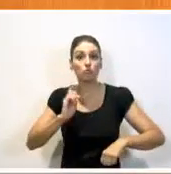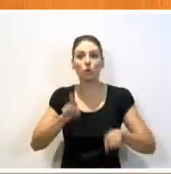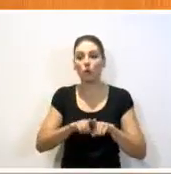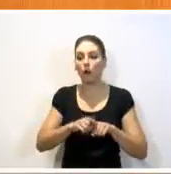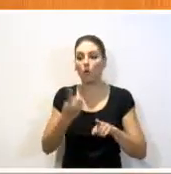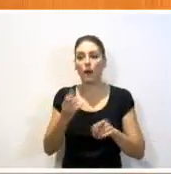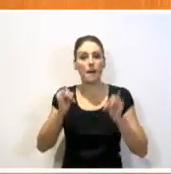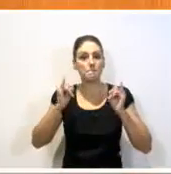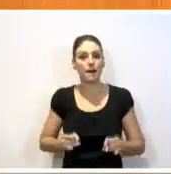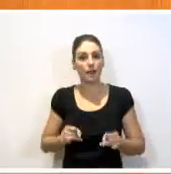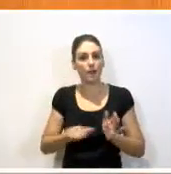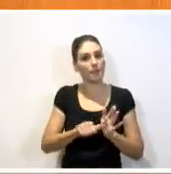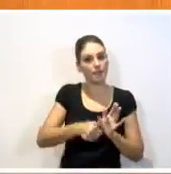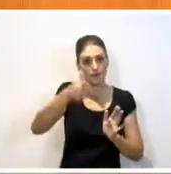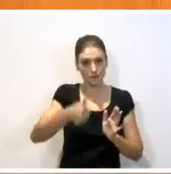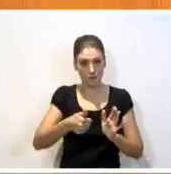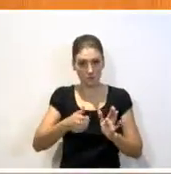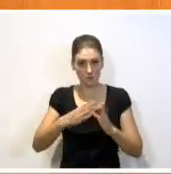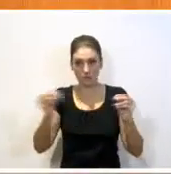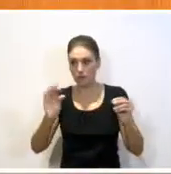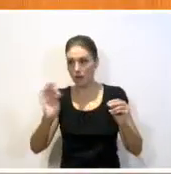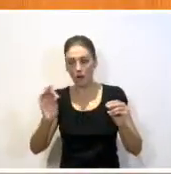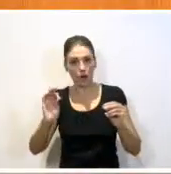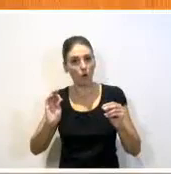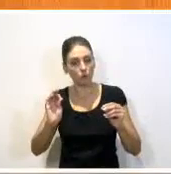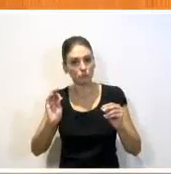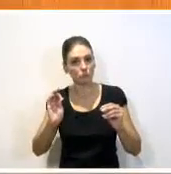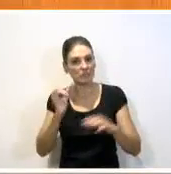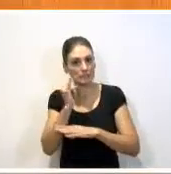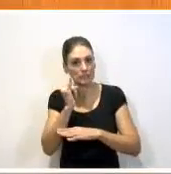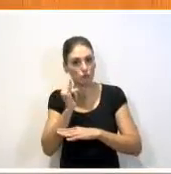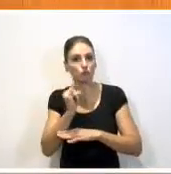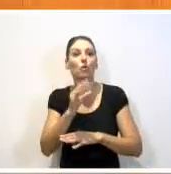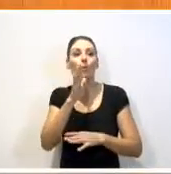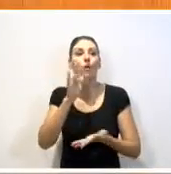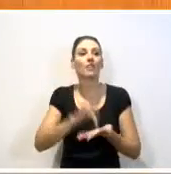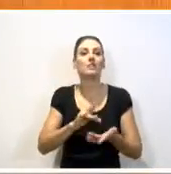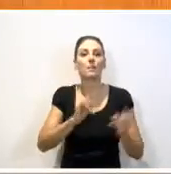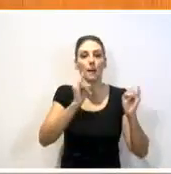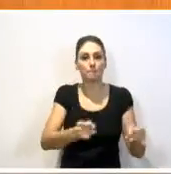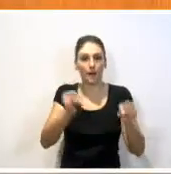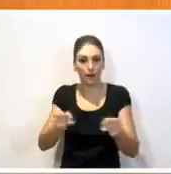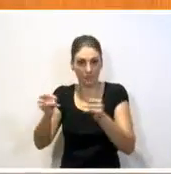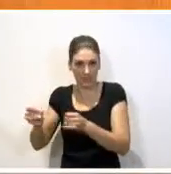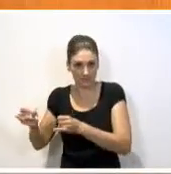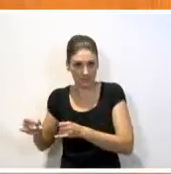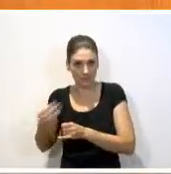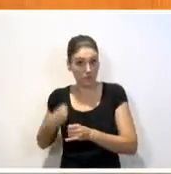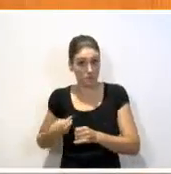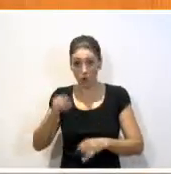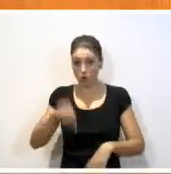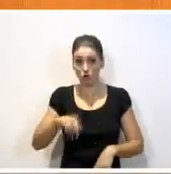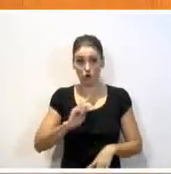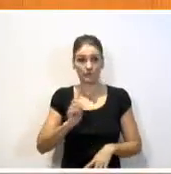parada más cerca de un centro de estudios, porque claro, también hay una cuestión de paradas. No es lo mismo que te deje